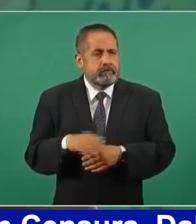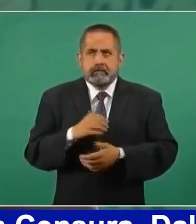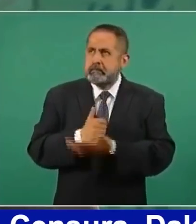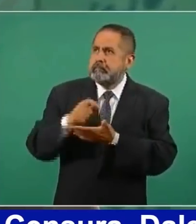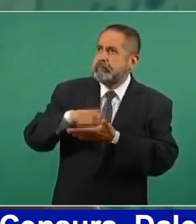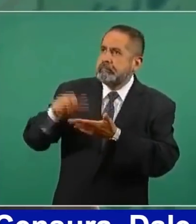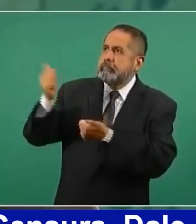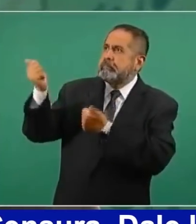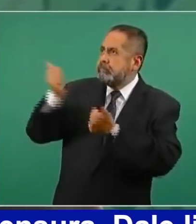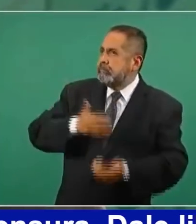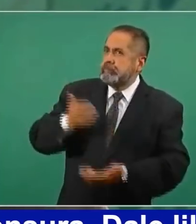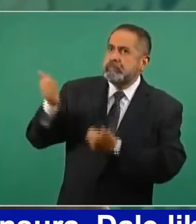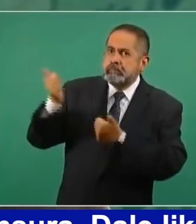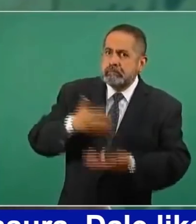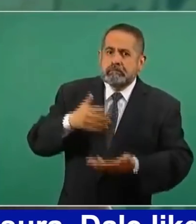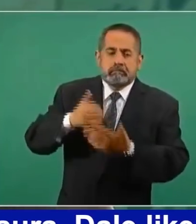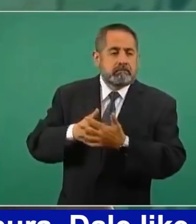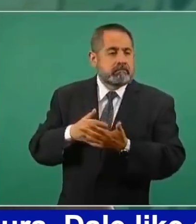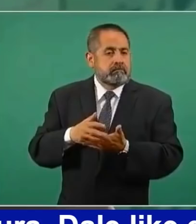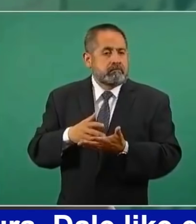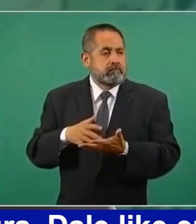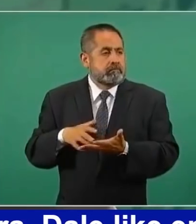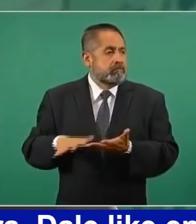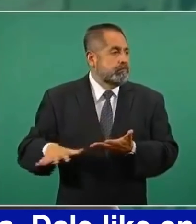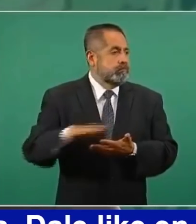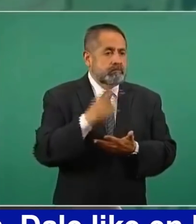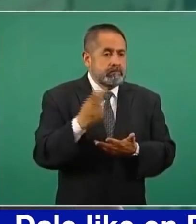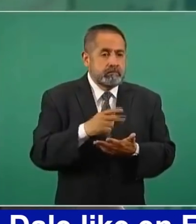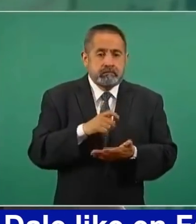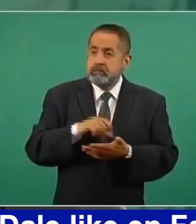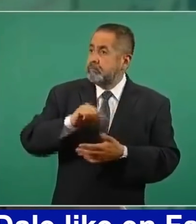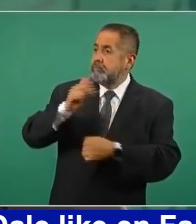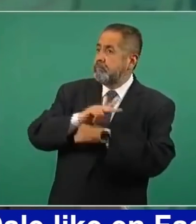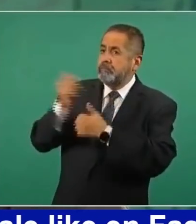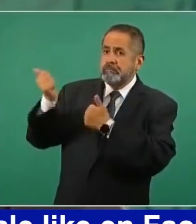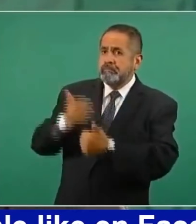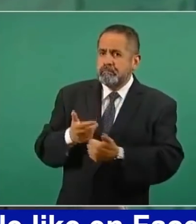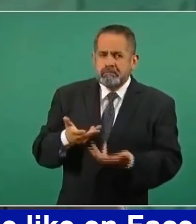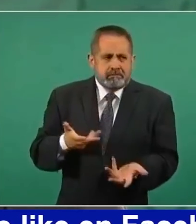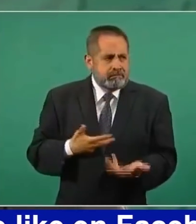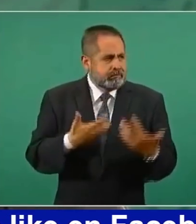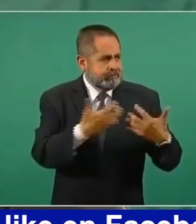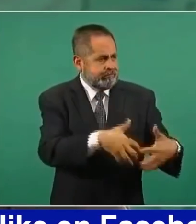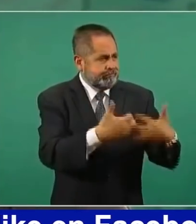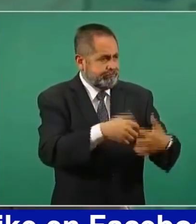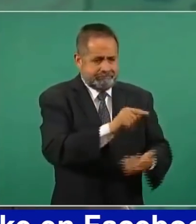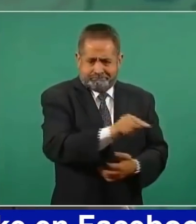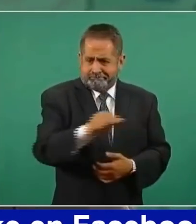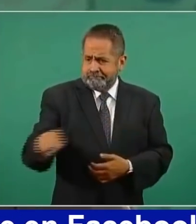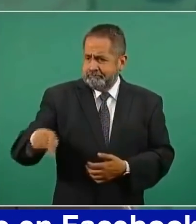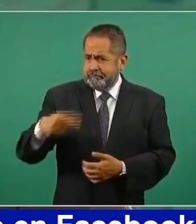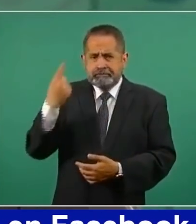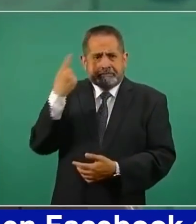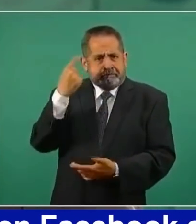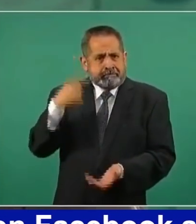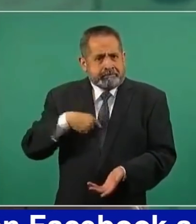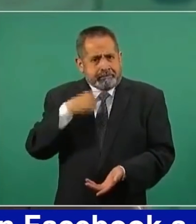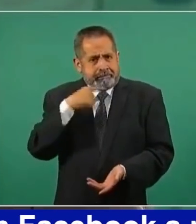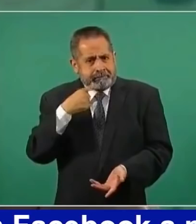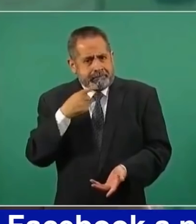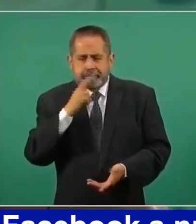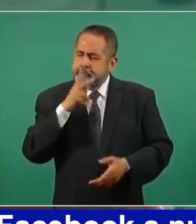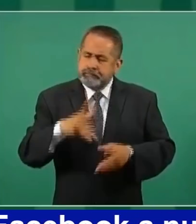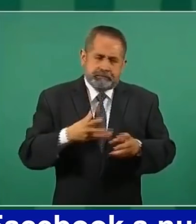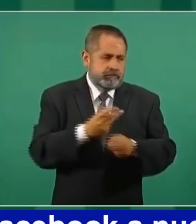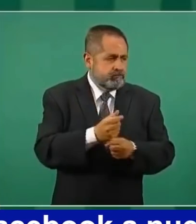prácticamente todo el fertilizante que se requiere, se trae del extranjero.